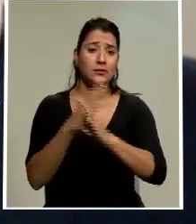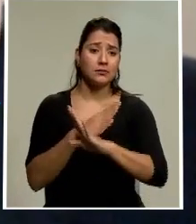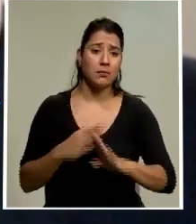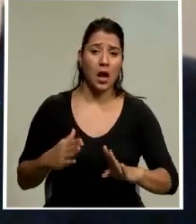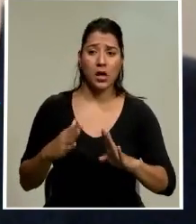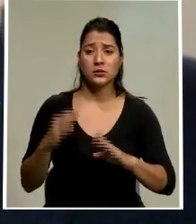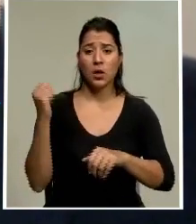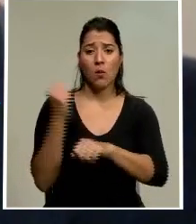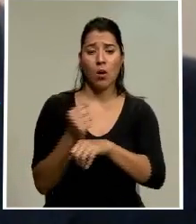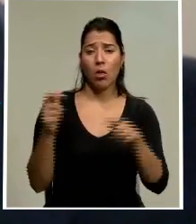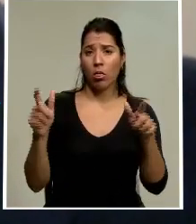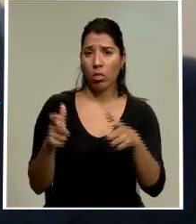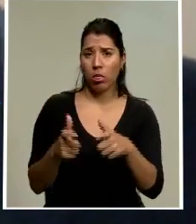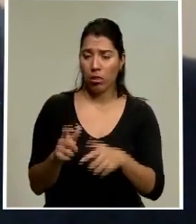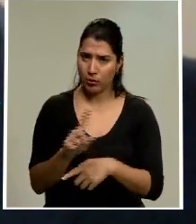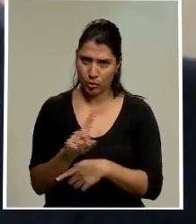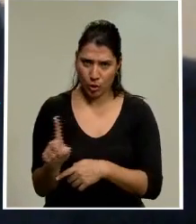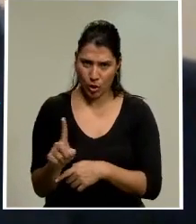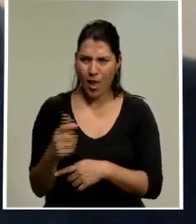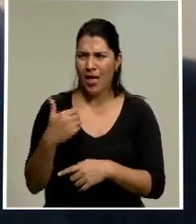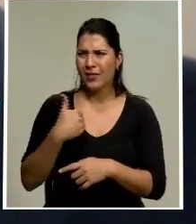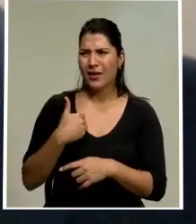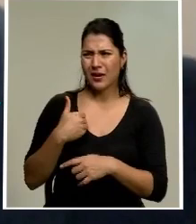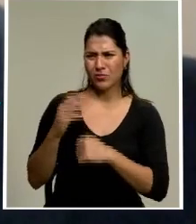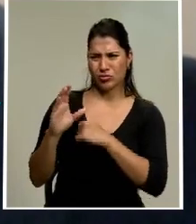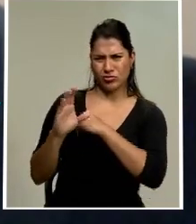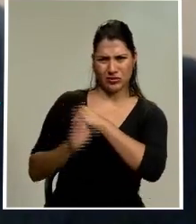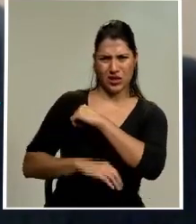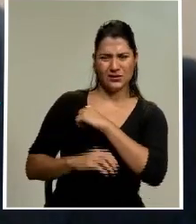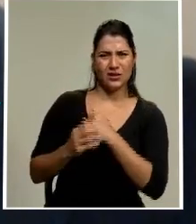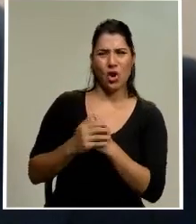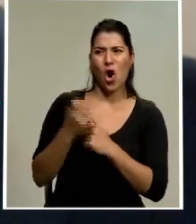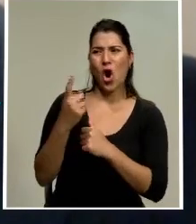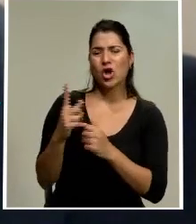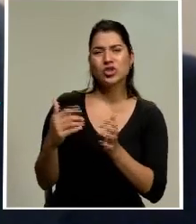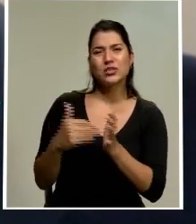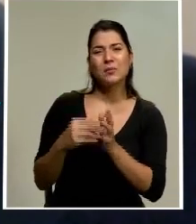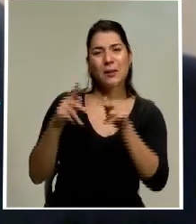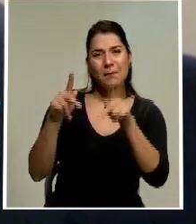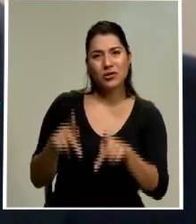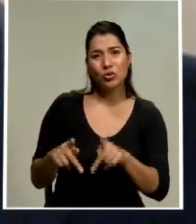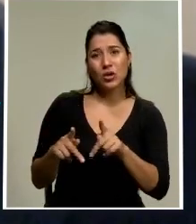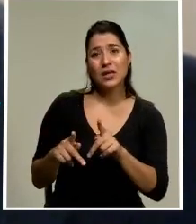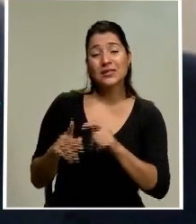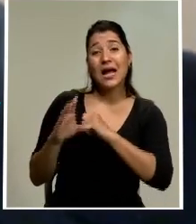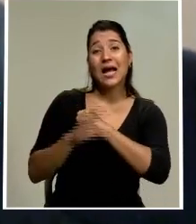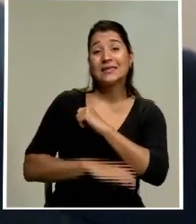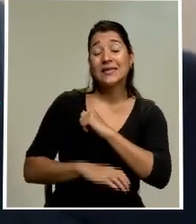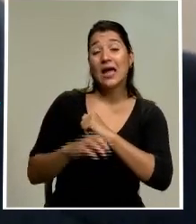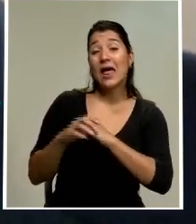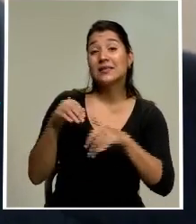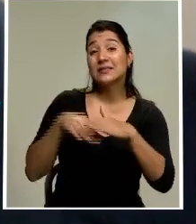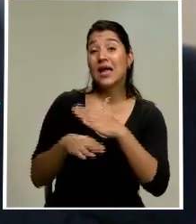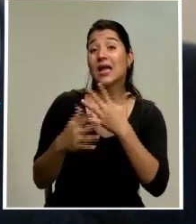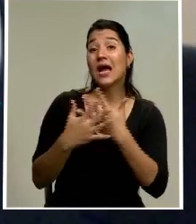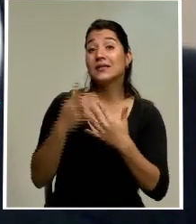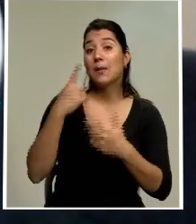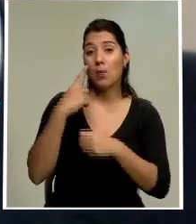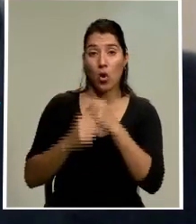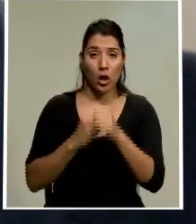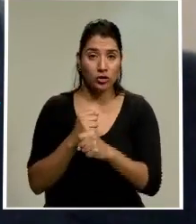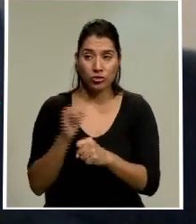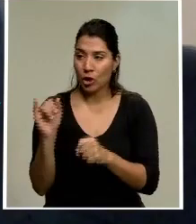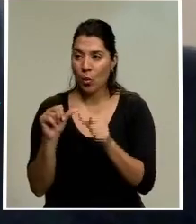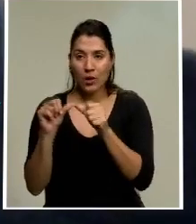también condenas, aproximadamente de 11,000 condenas por año, y tampoco ha reducido el